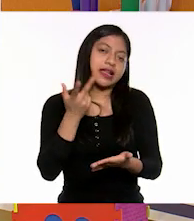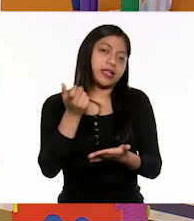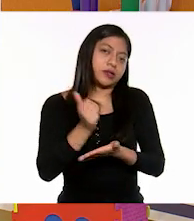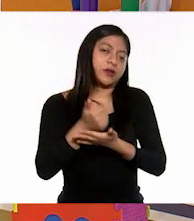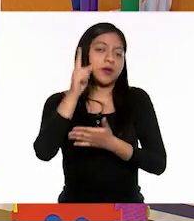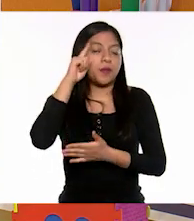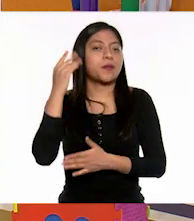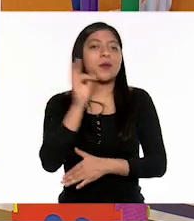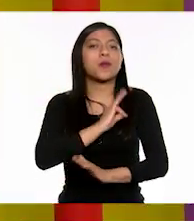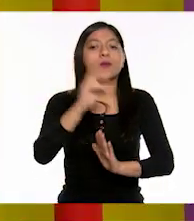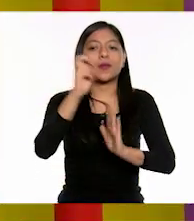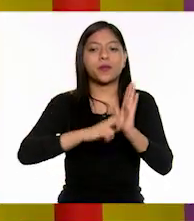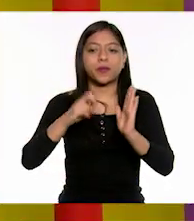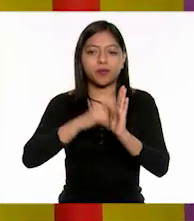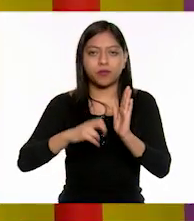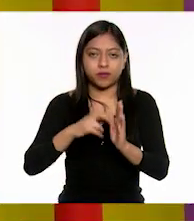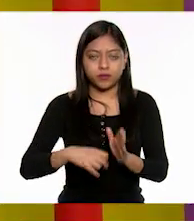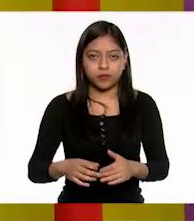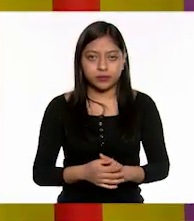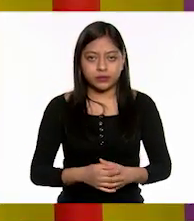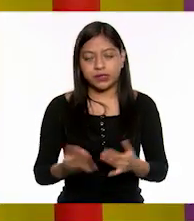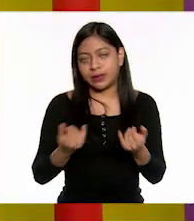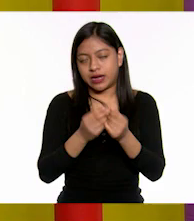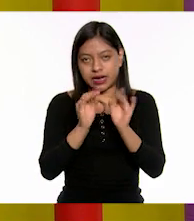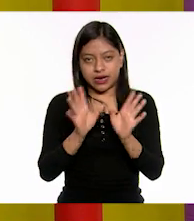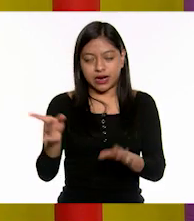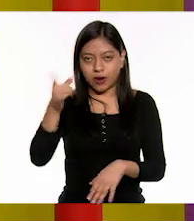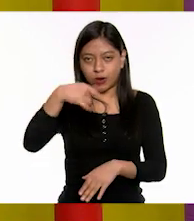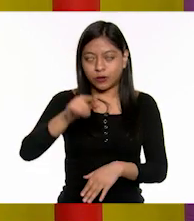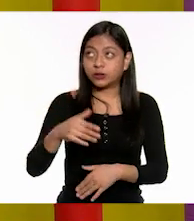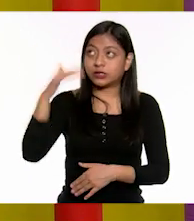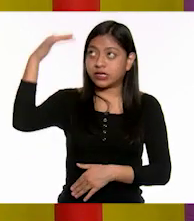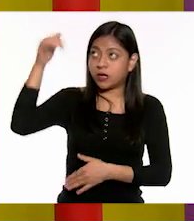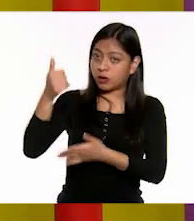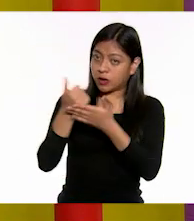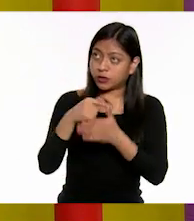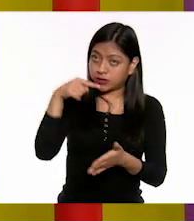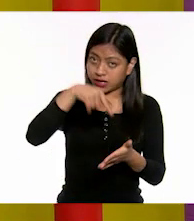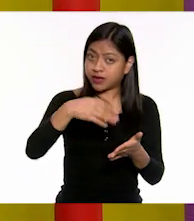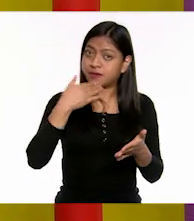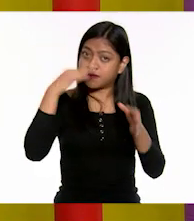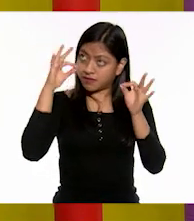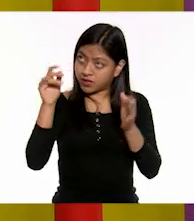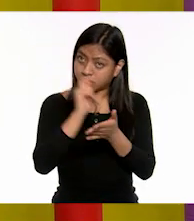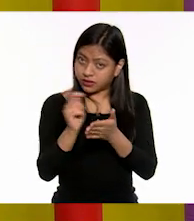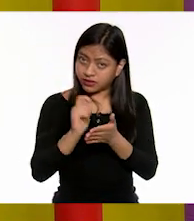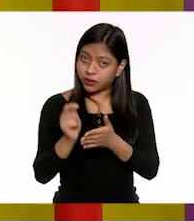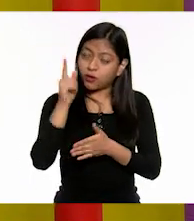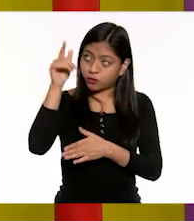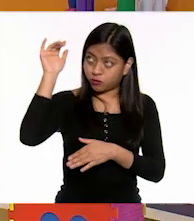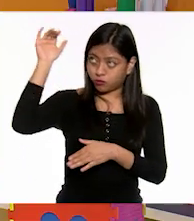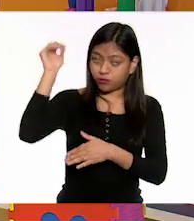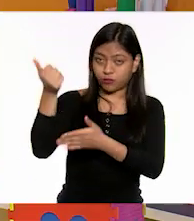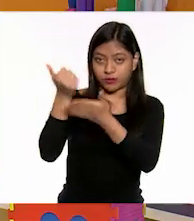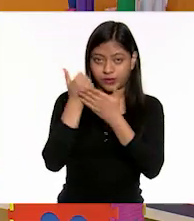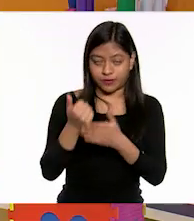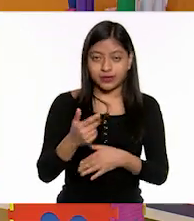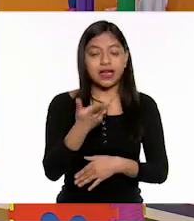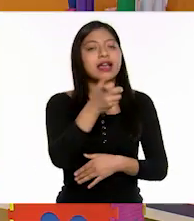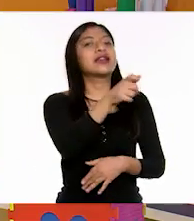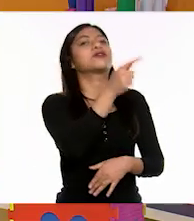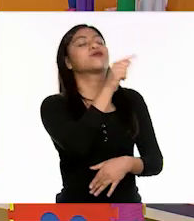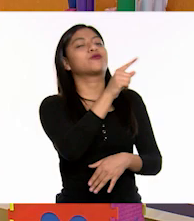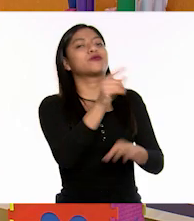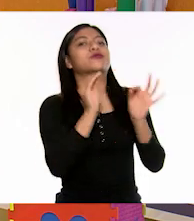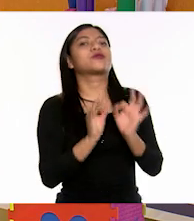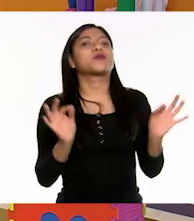que leerlos constantemente y pedirle a alguien que los lea y nos revise si están bien escritos tú has dicho algo bien importante